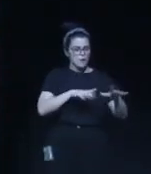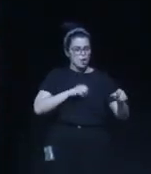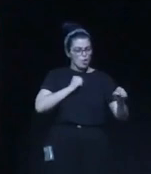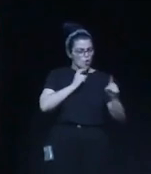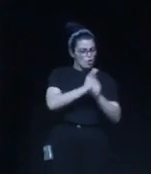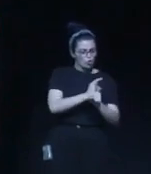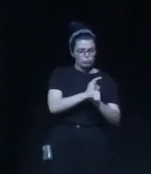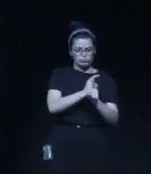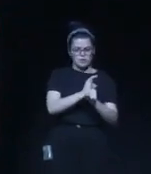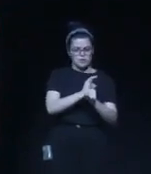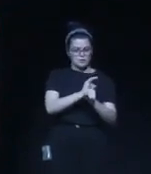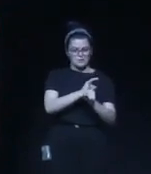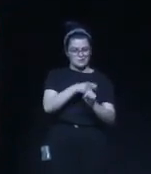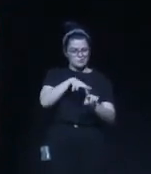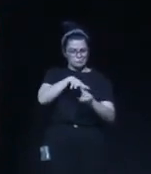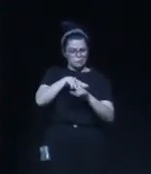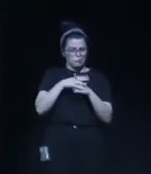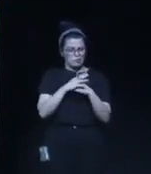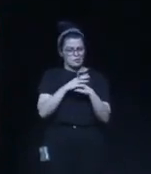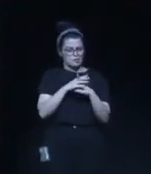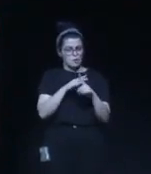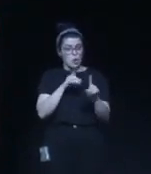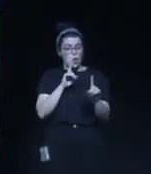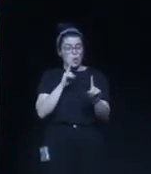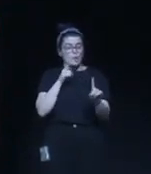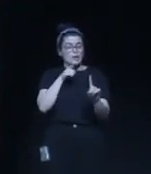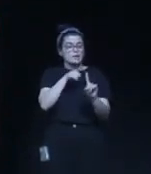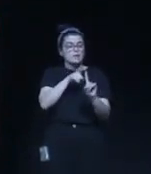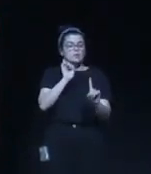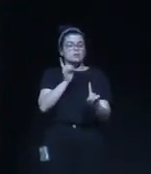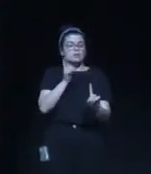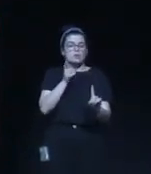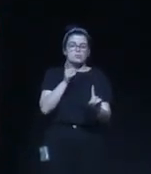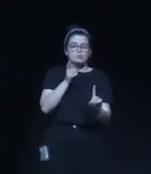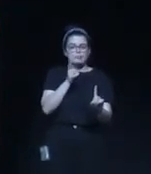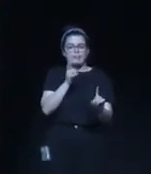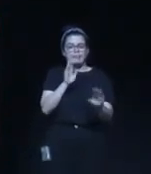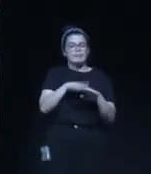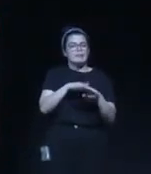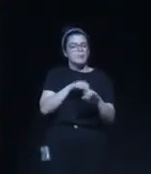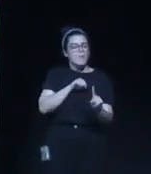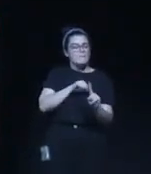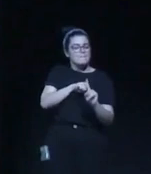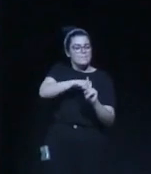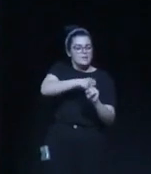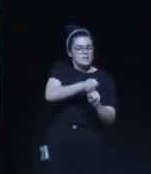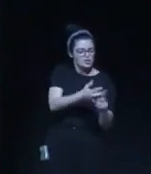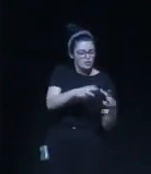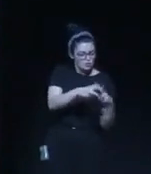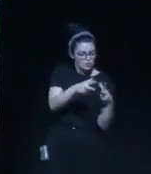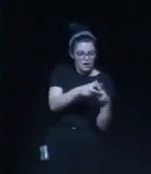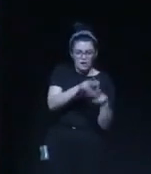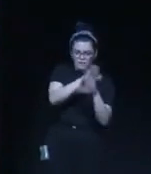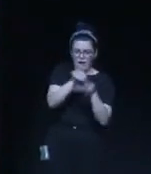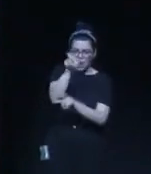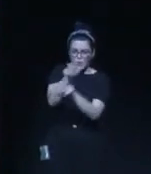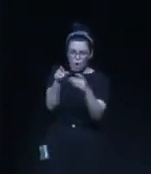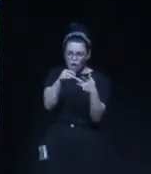¿no? Pues para que al final, aunque sea por presión social, pues también, pues, en